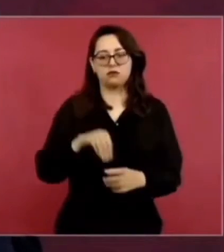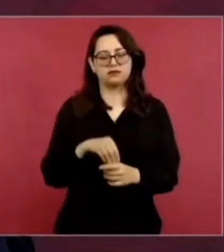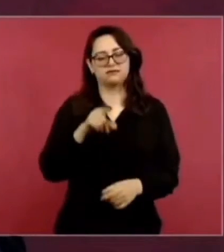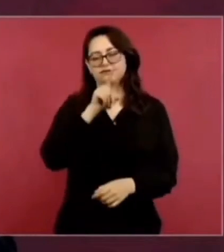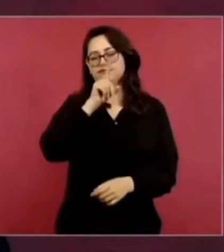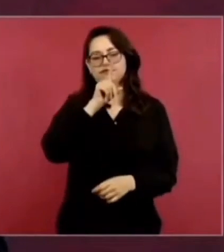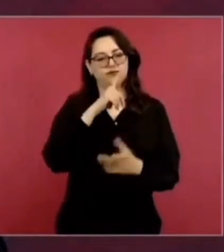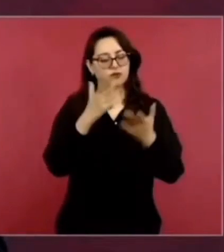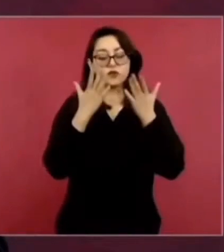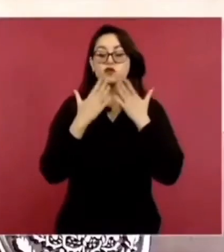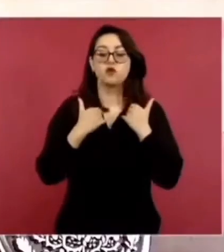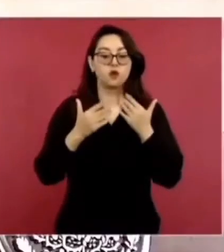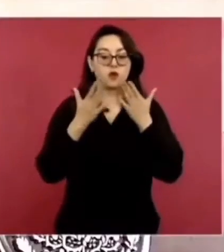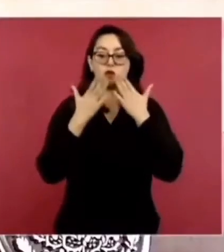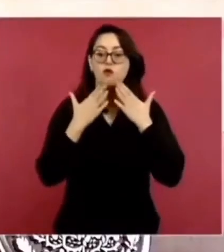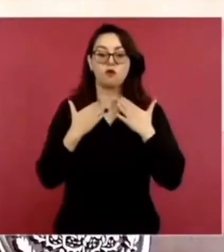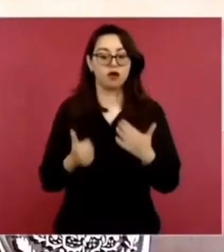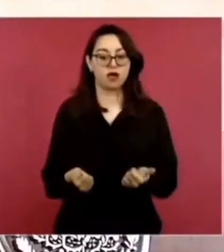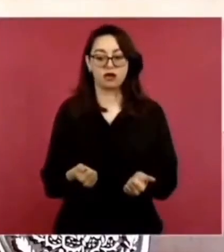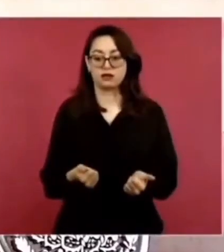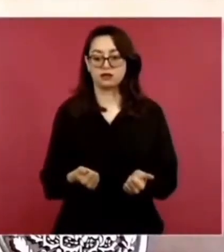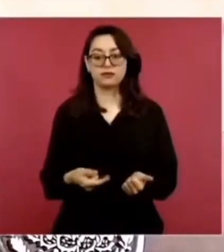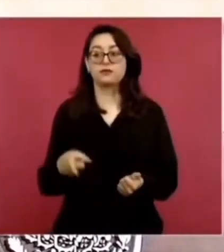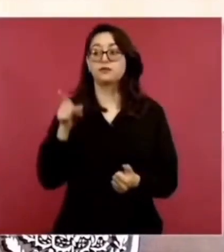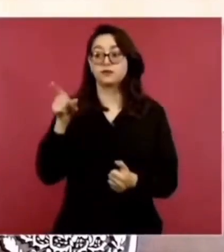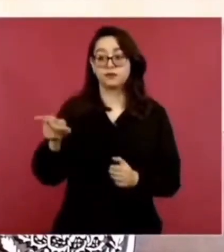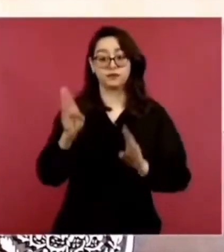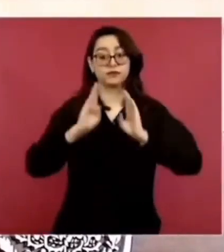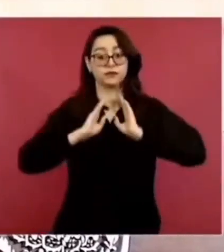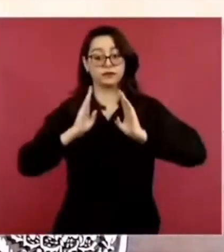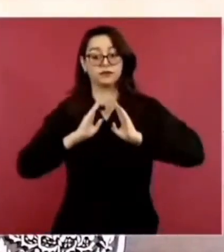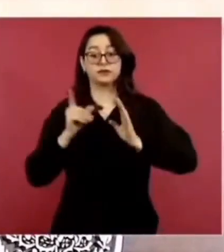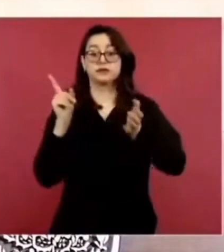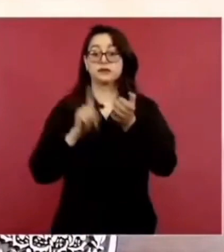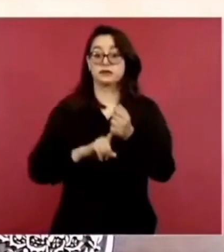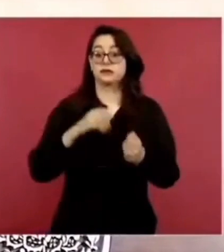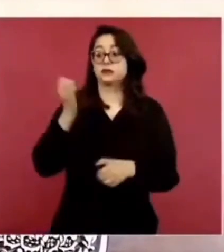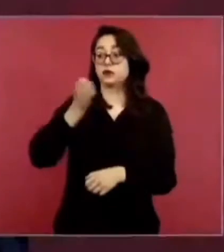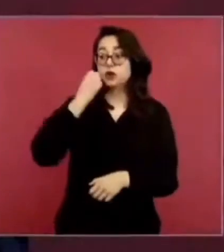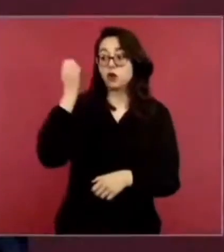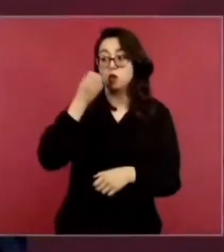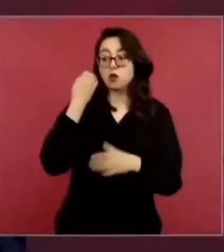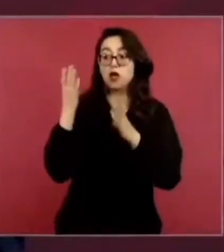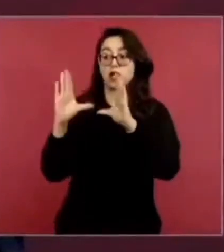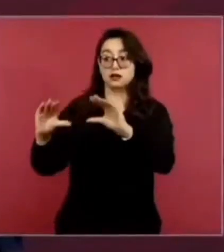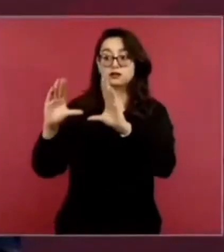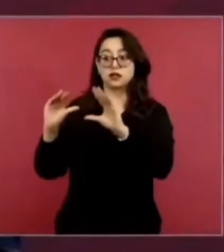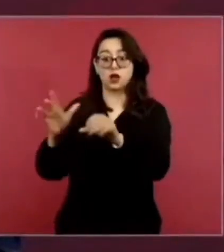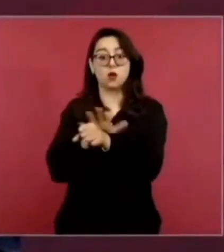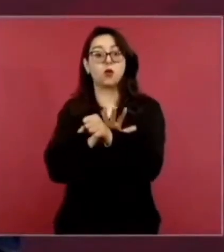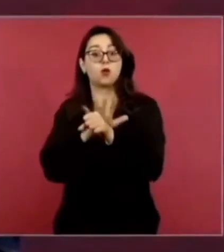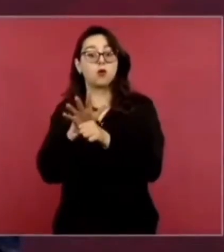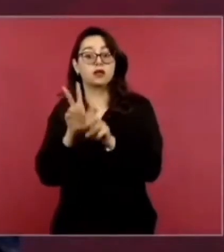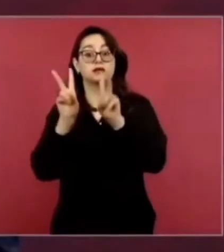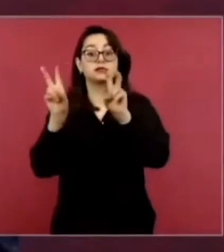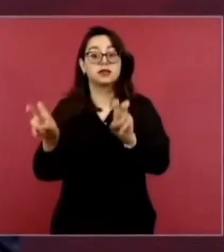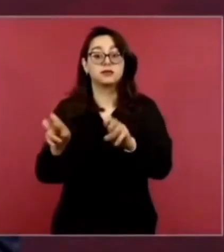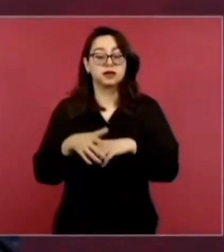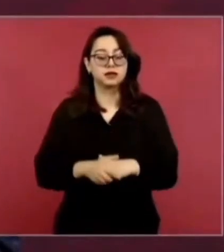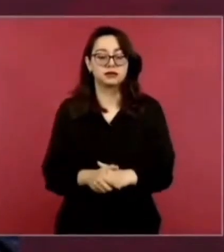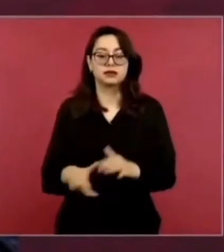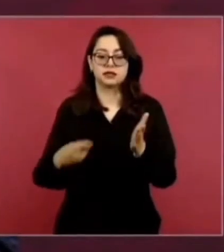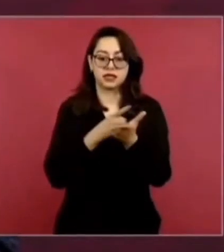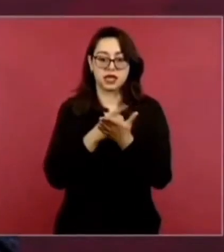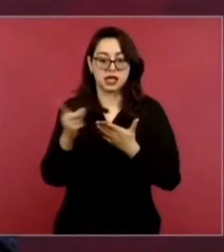las escuelas, se imparten materias sobre derechos